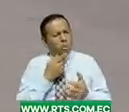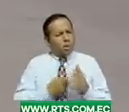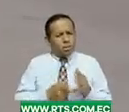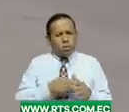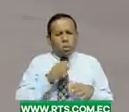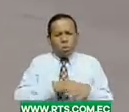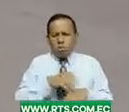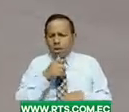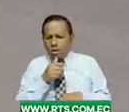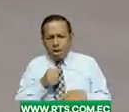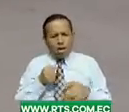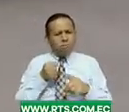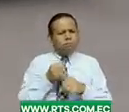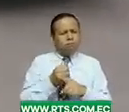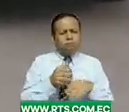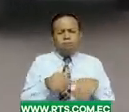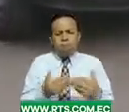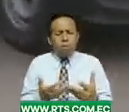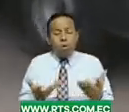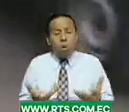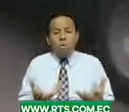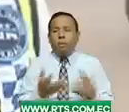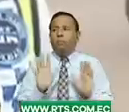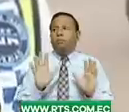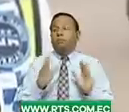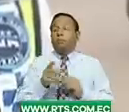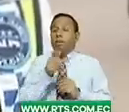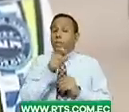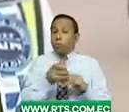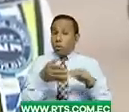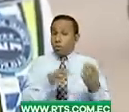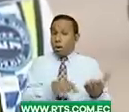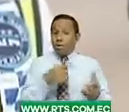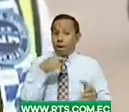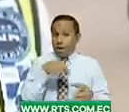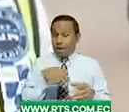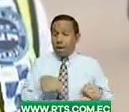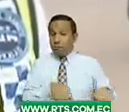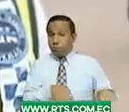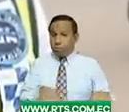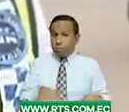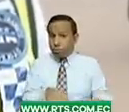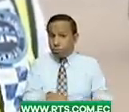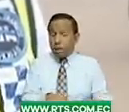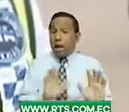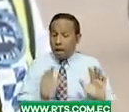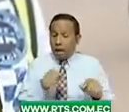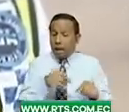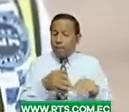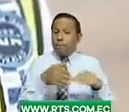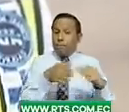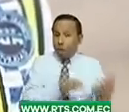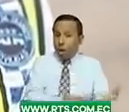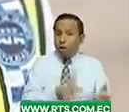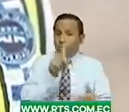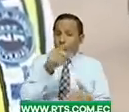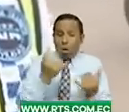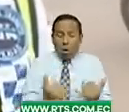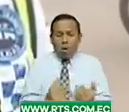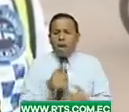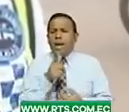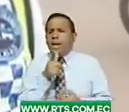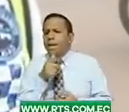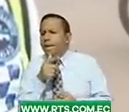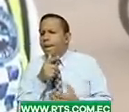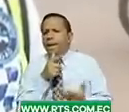moto. Asimismo, se desconoce hasta el momento quién lo impactó, qué vehículo lo ha impactado. Se guiarán